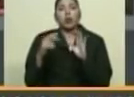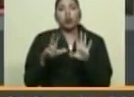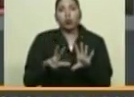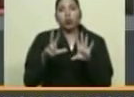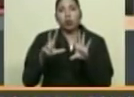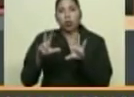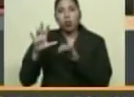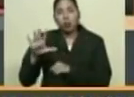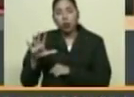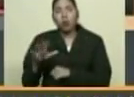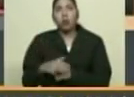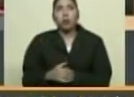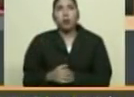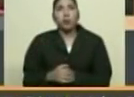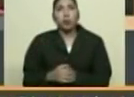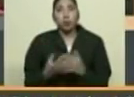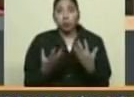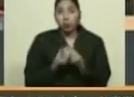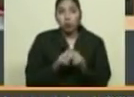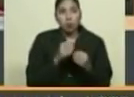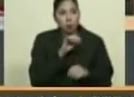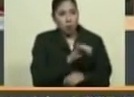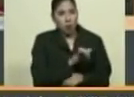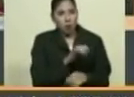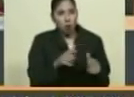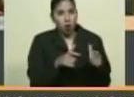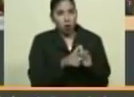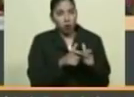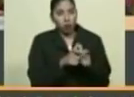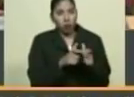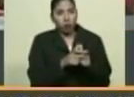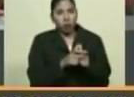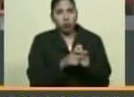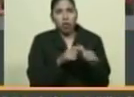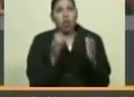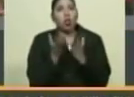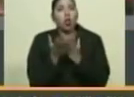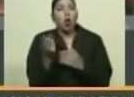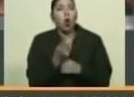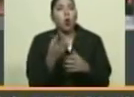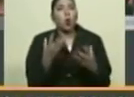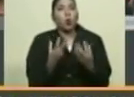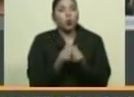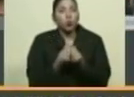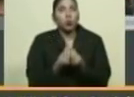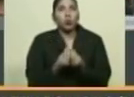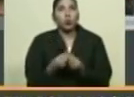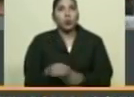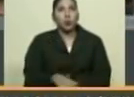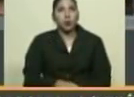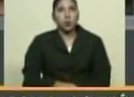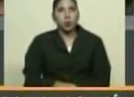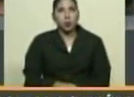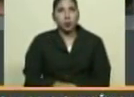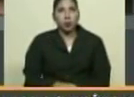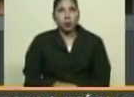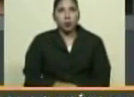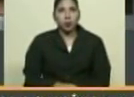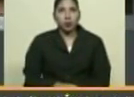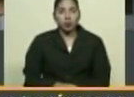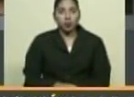de la promoción 85, que el comandante Chávez era el comandante del curso militar, los centauros del comandante Chávez.